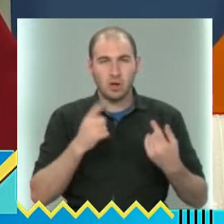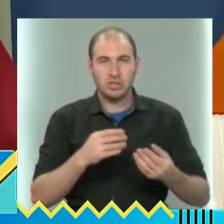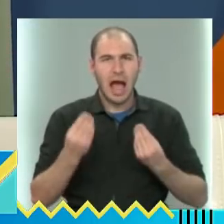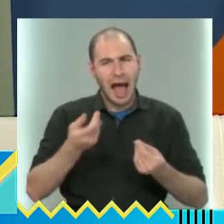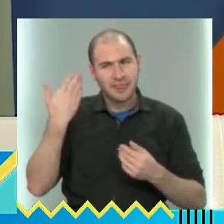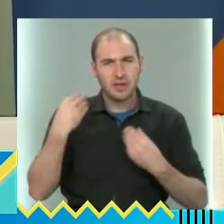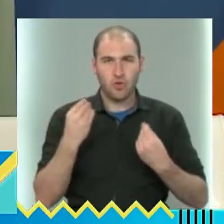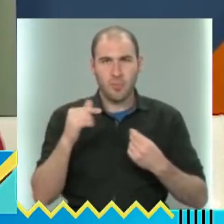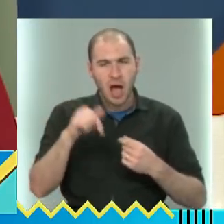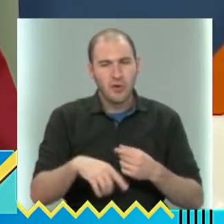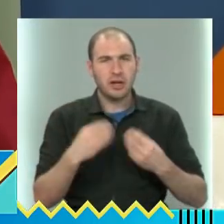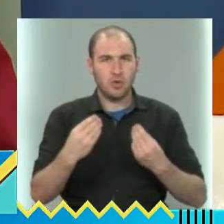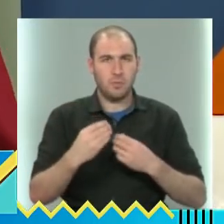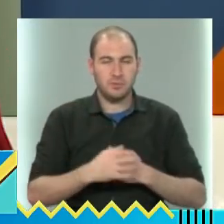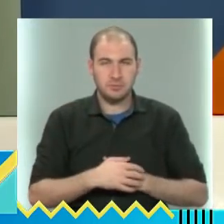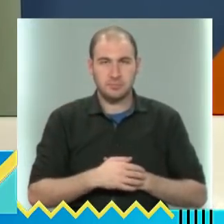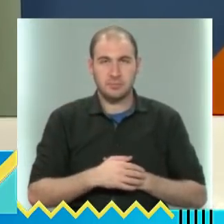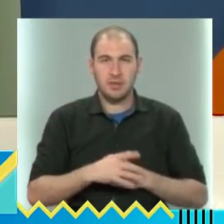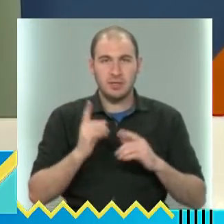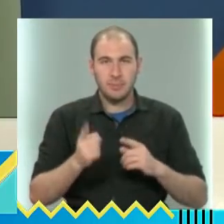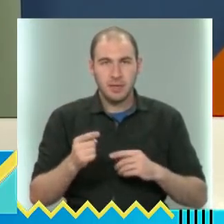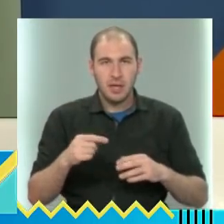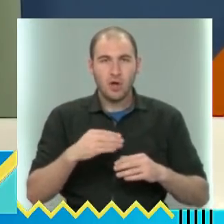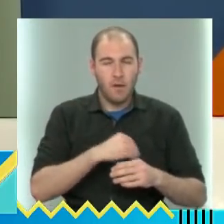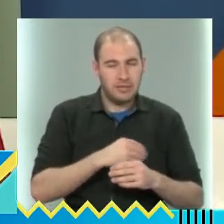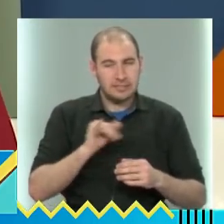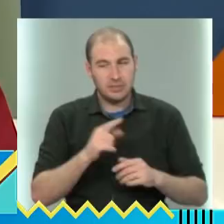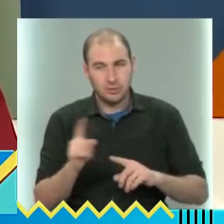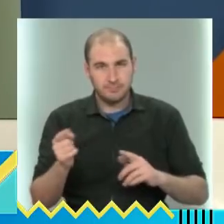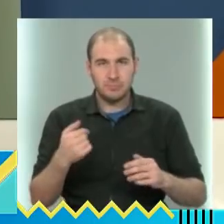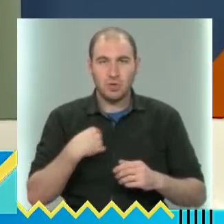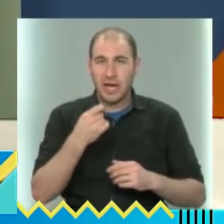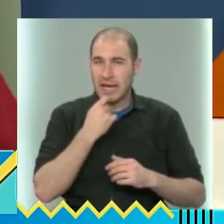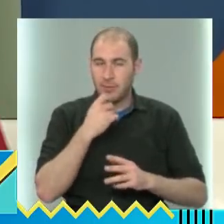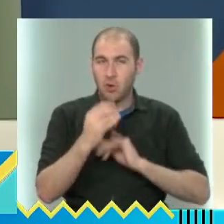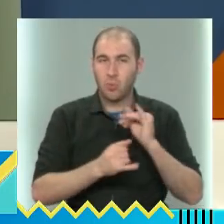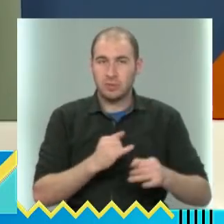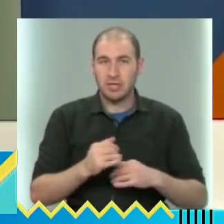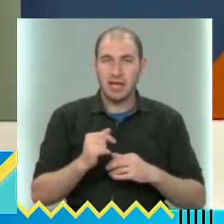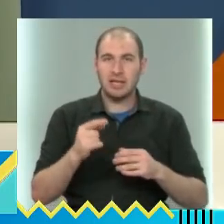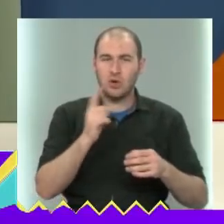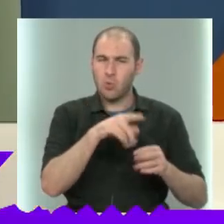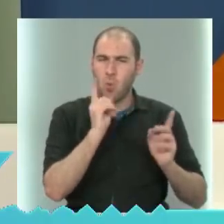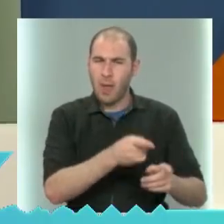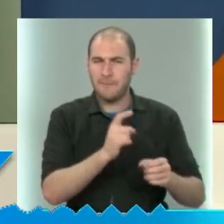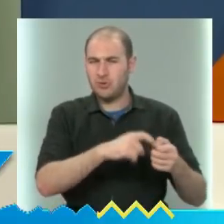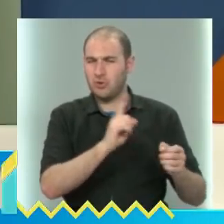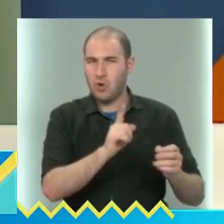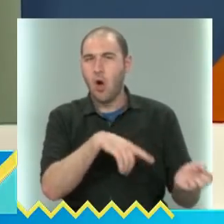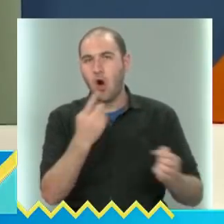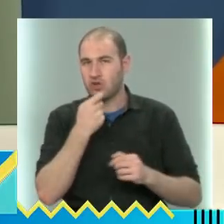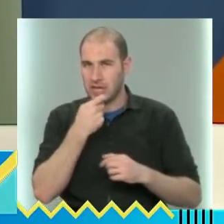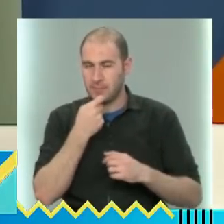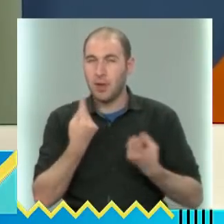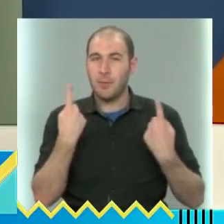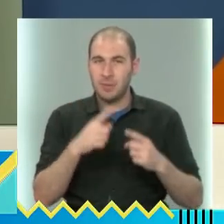hacía antes, cómo se hacía ahora, y de lo que se puede llegar a confiar y lo que no. A ver, voy a traer un ejemplo que no viene de la actividad estrictamente petrolera, pero